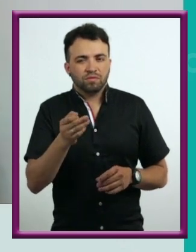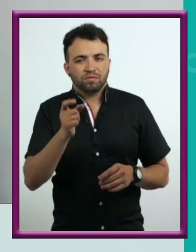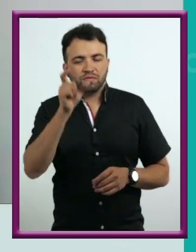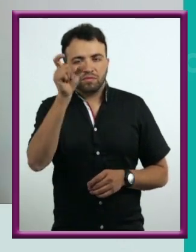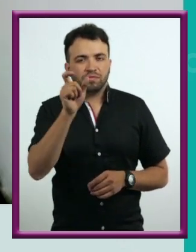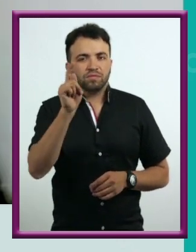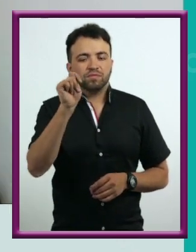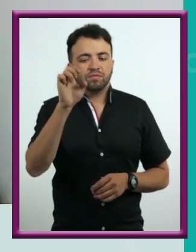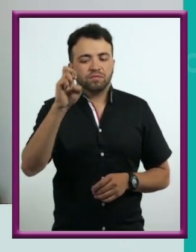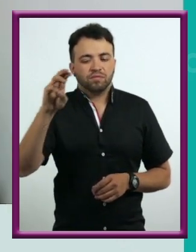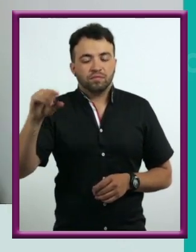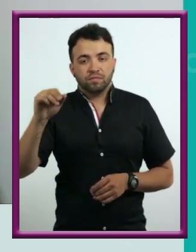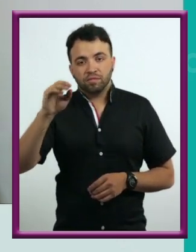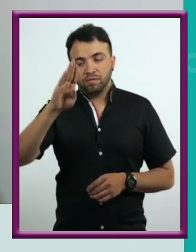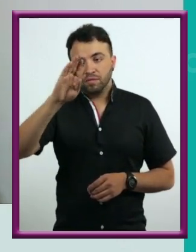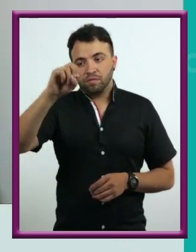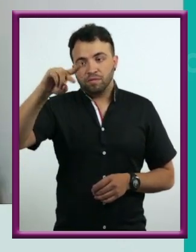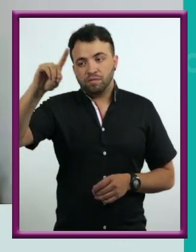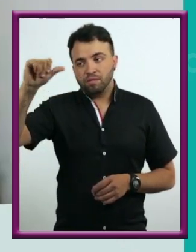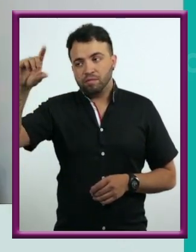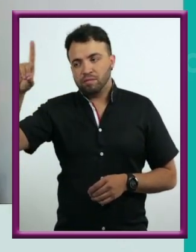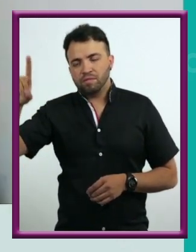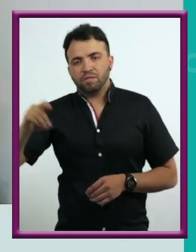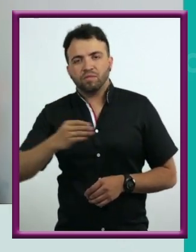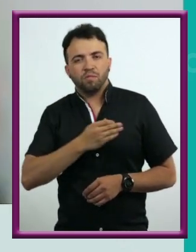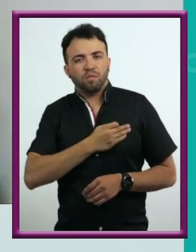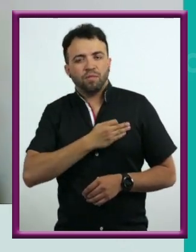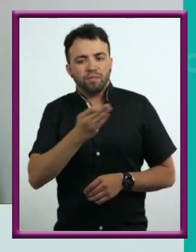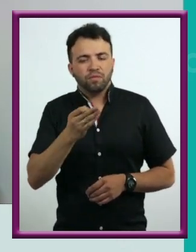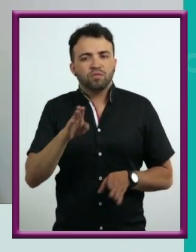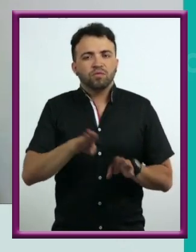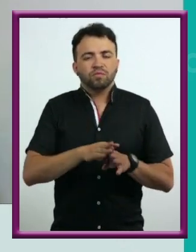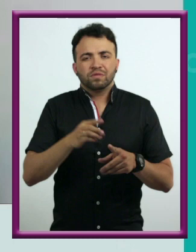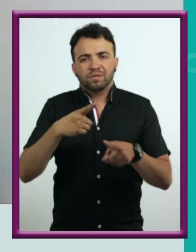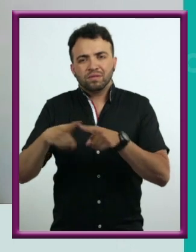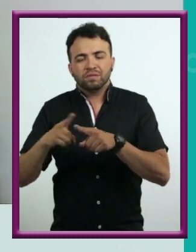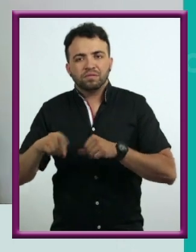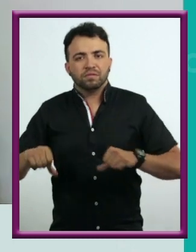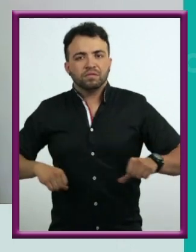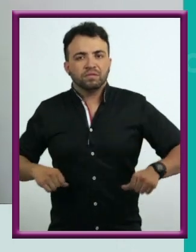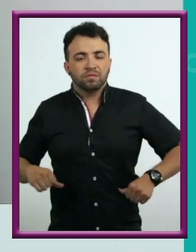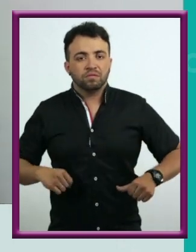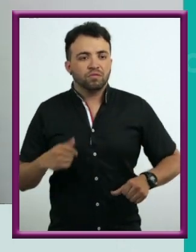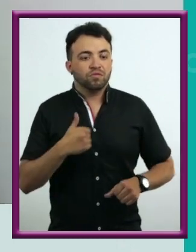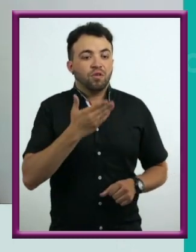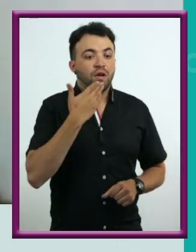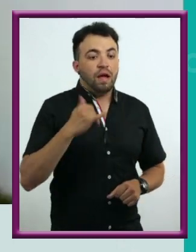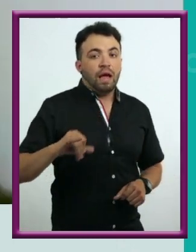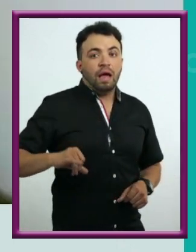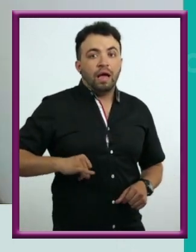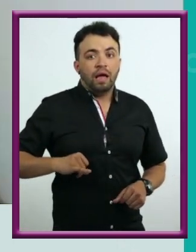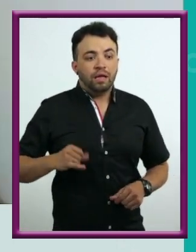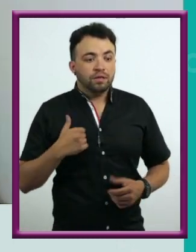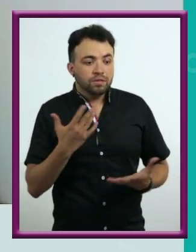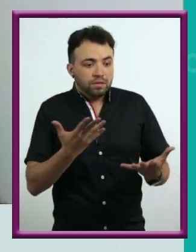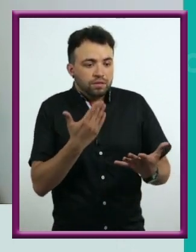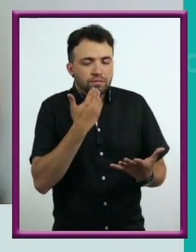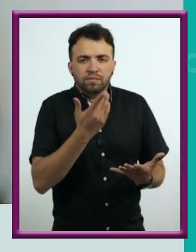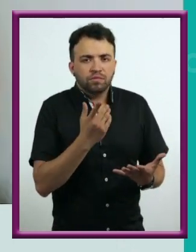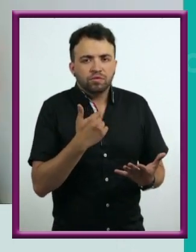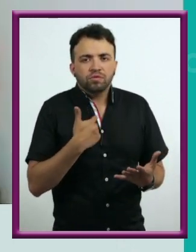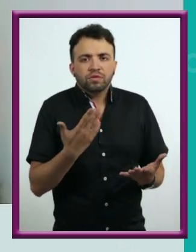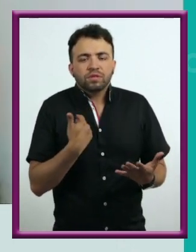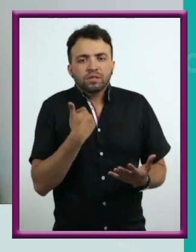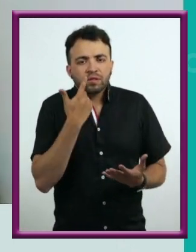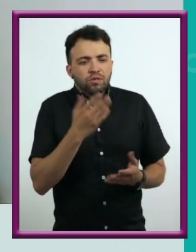los demás. Es hacer sentir bien a las personas con nuestras acciones, también hacerlas sentir seguras y felices y